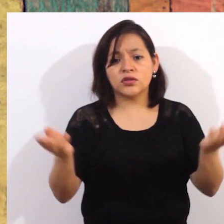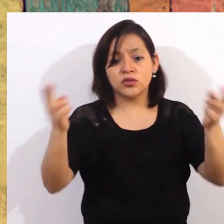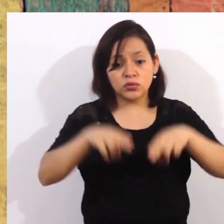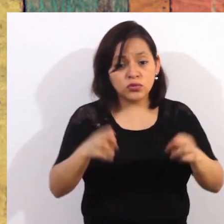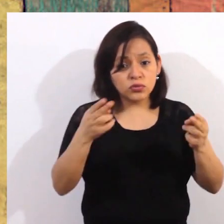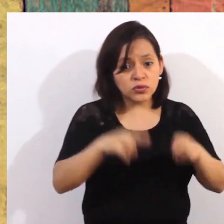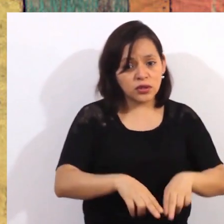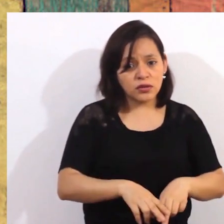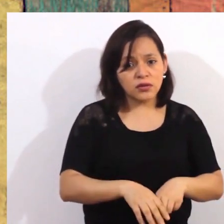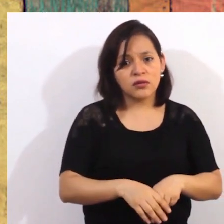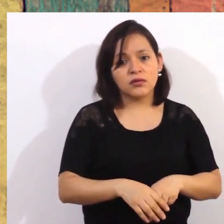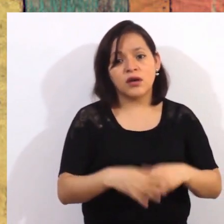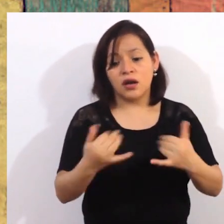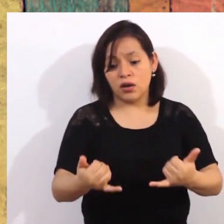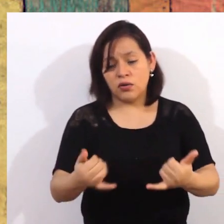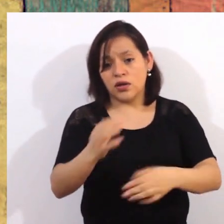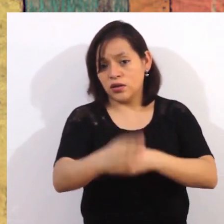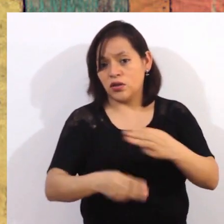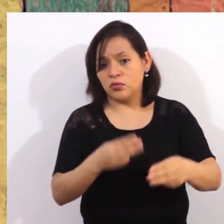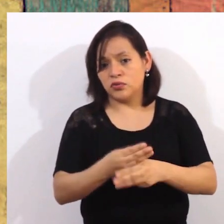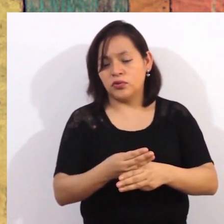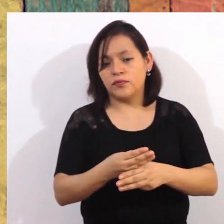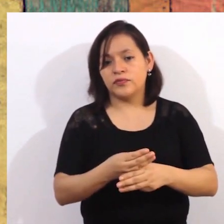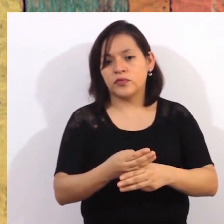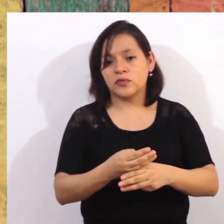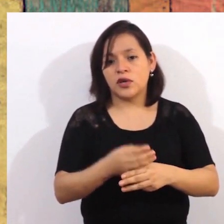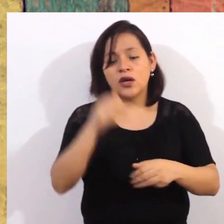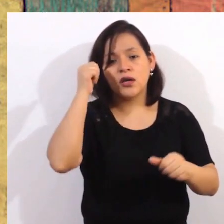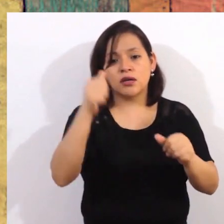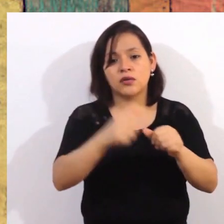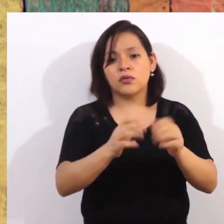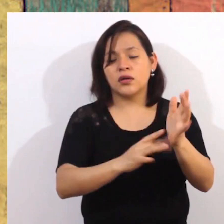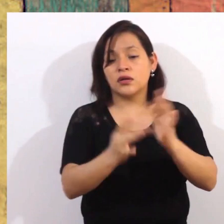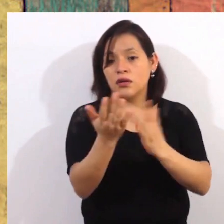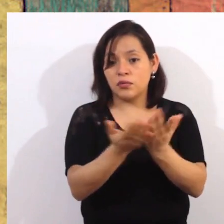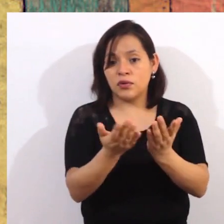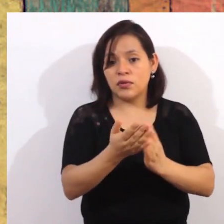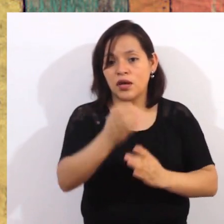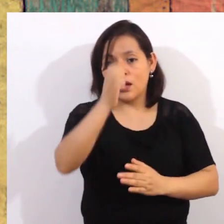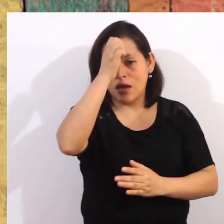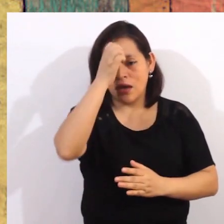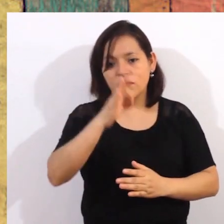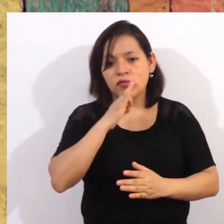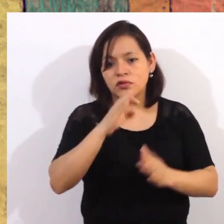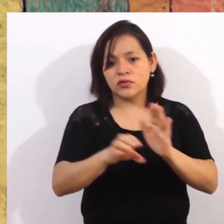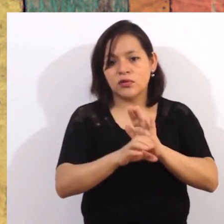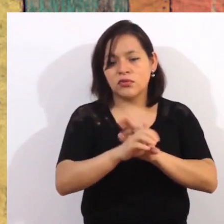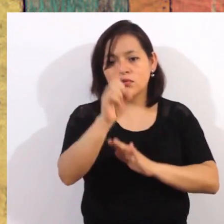hace referencia. El libro de Efesios en el capítulo 1, versículo 10,